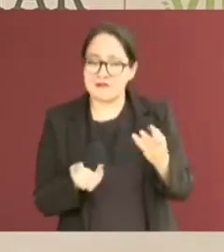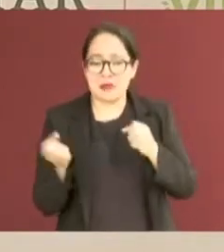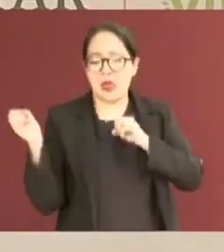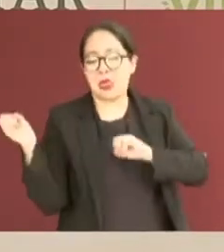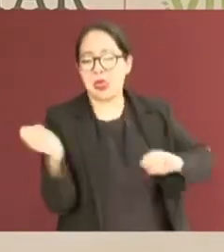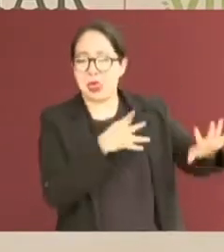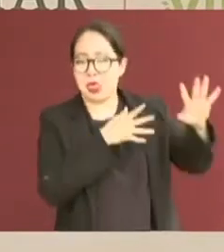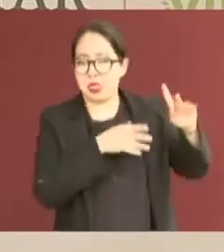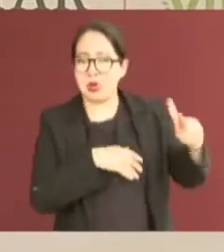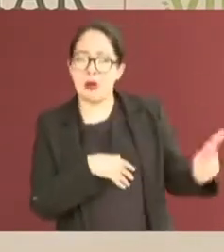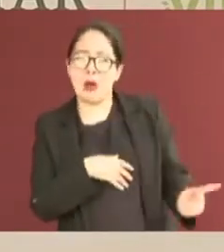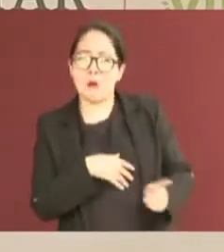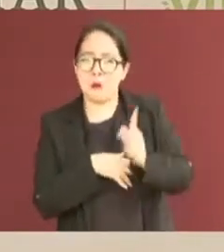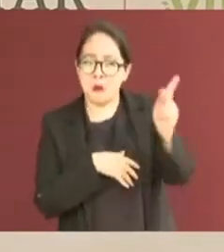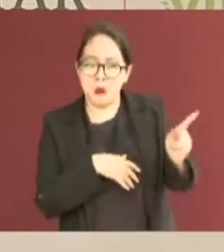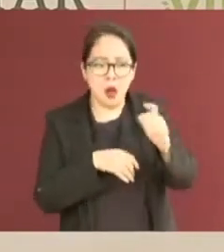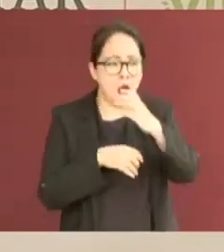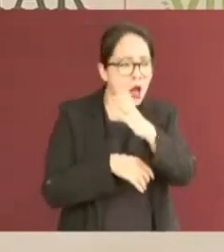del campo.